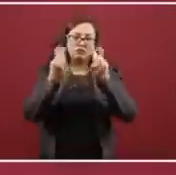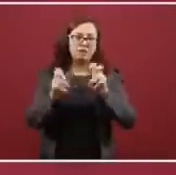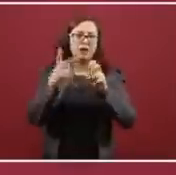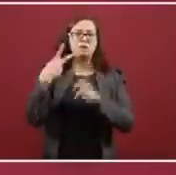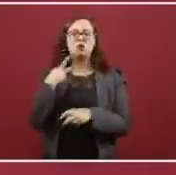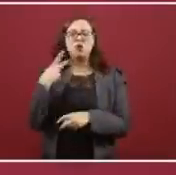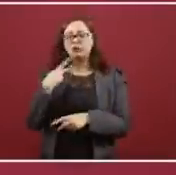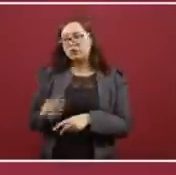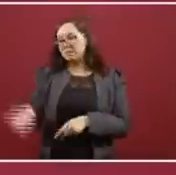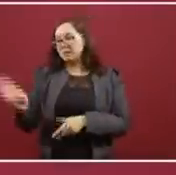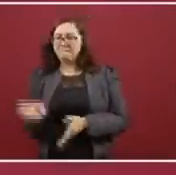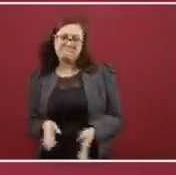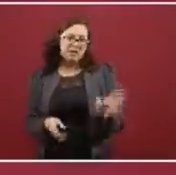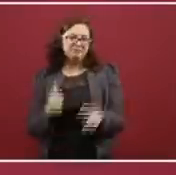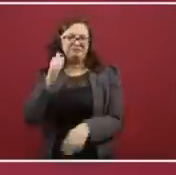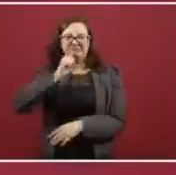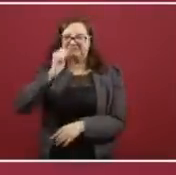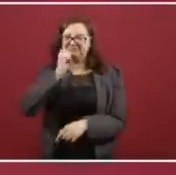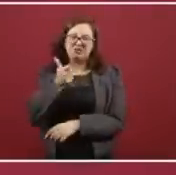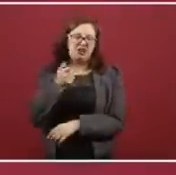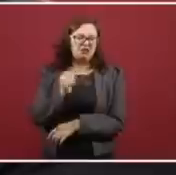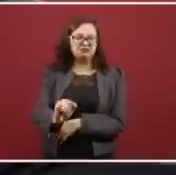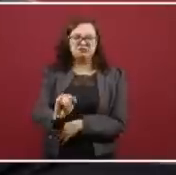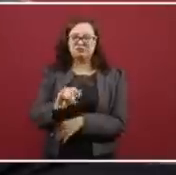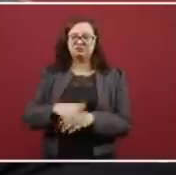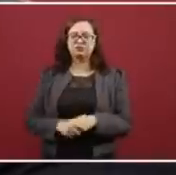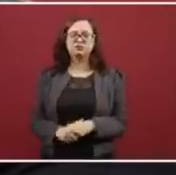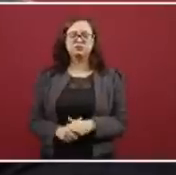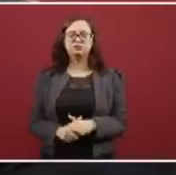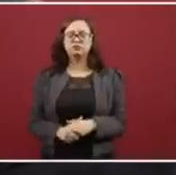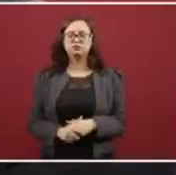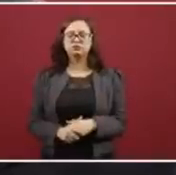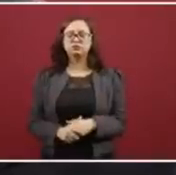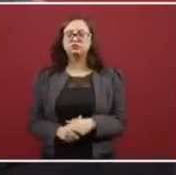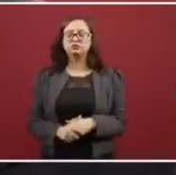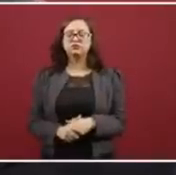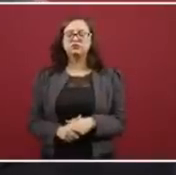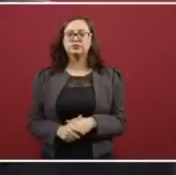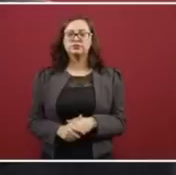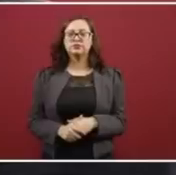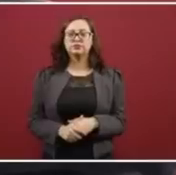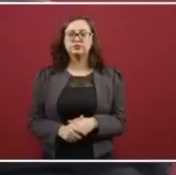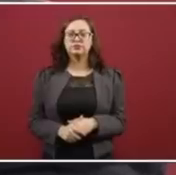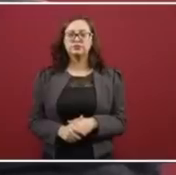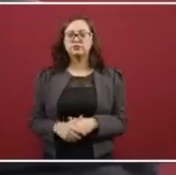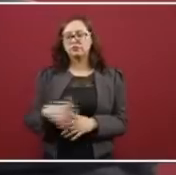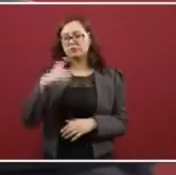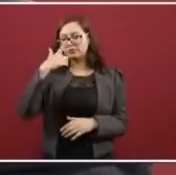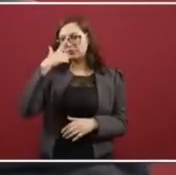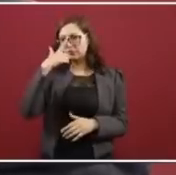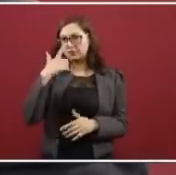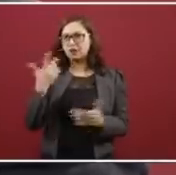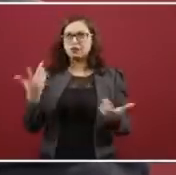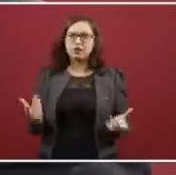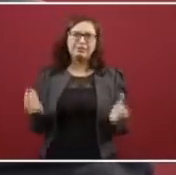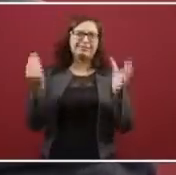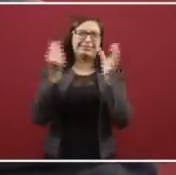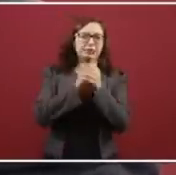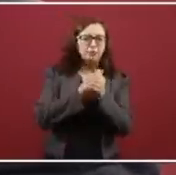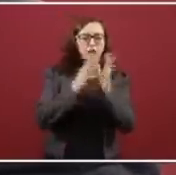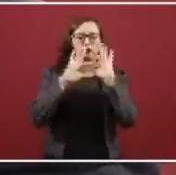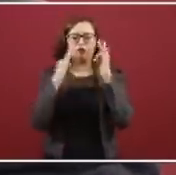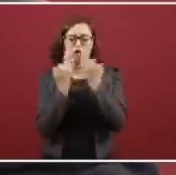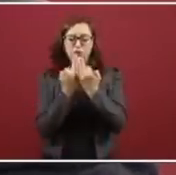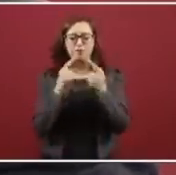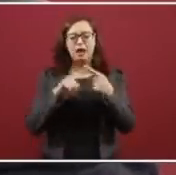desde siempre se puede hablar de socialismo comunismo